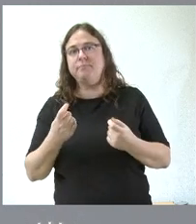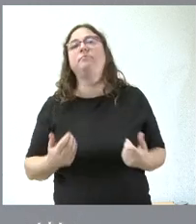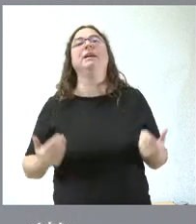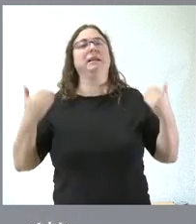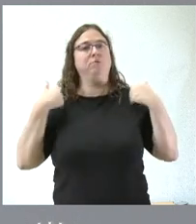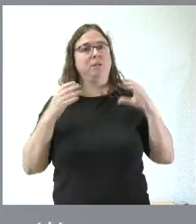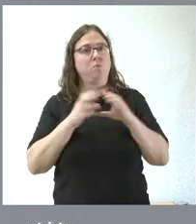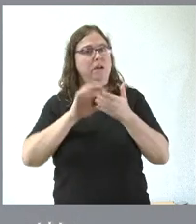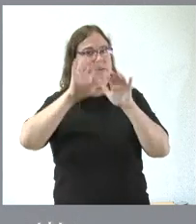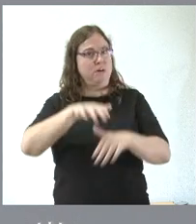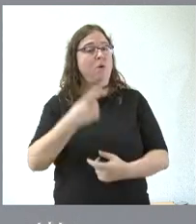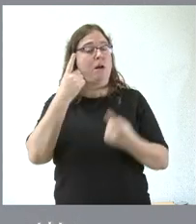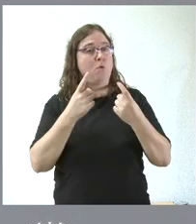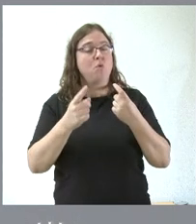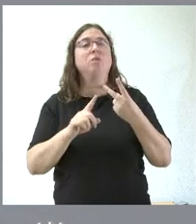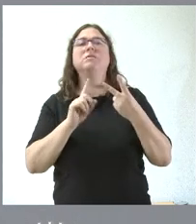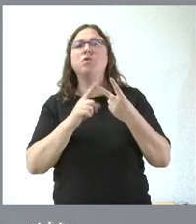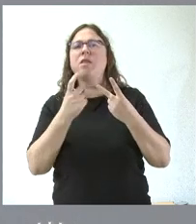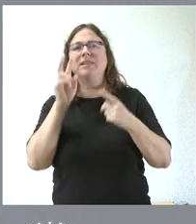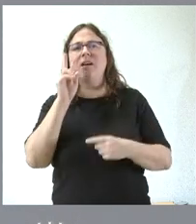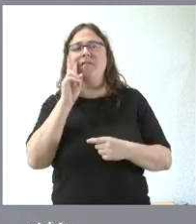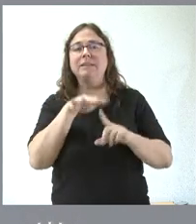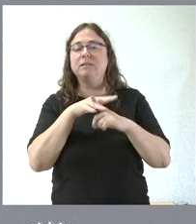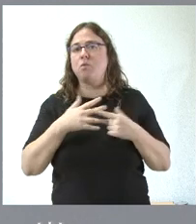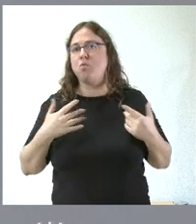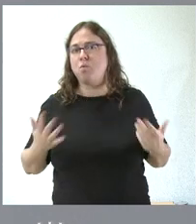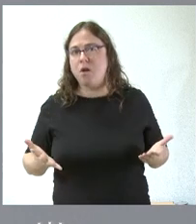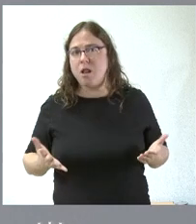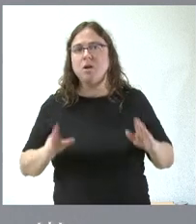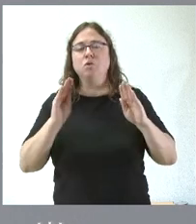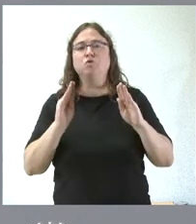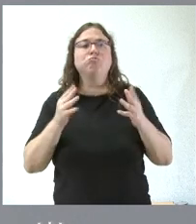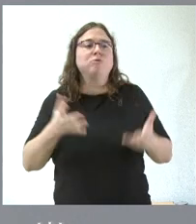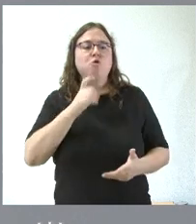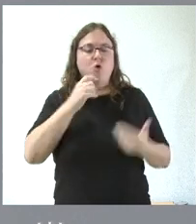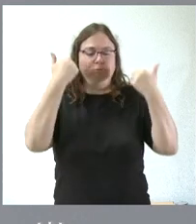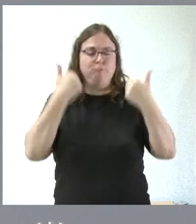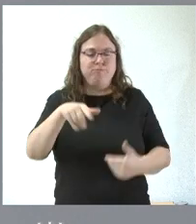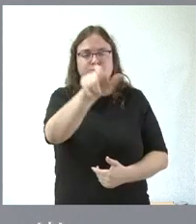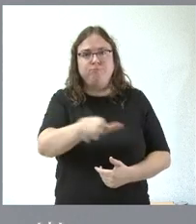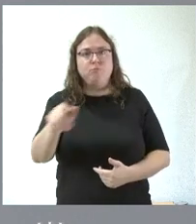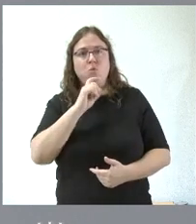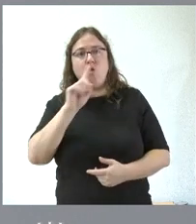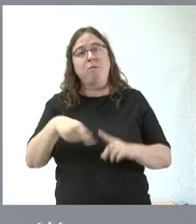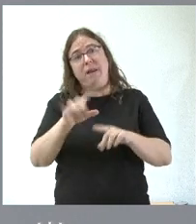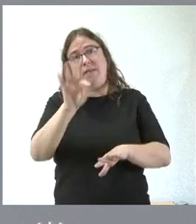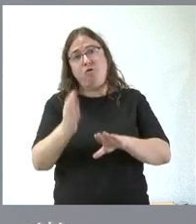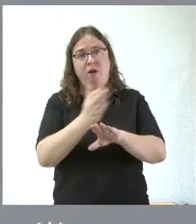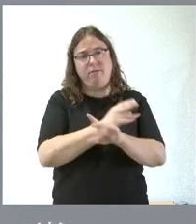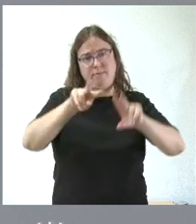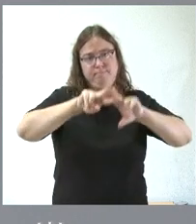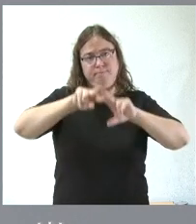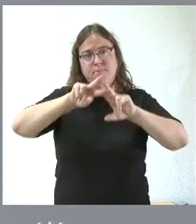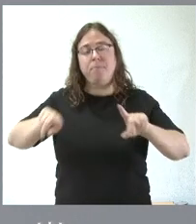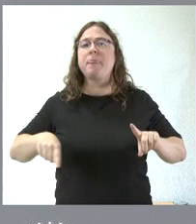junta de Castilla de León lo segundo es ver cuál es su situación Cuál es su estado antes de tomar una decisión y por supuesto que pondremos